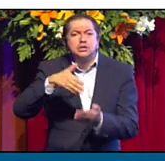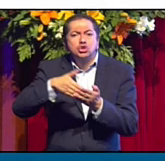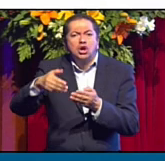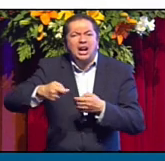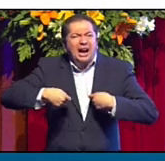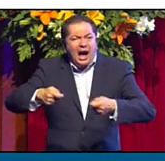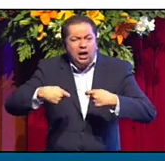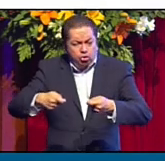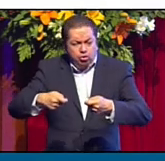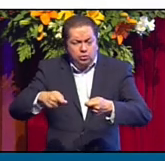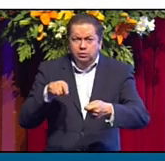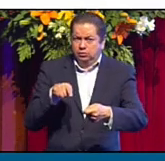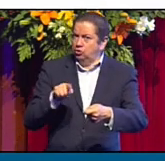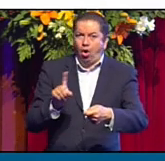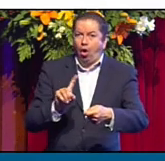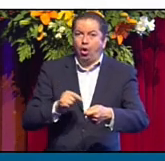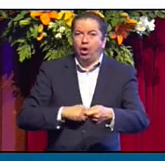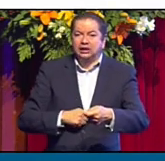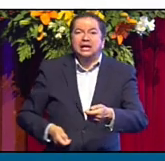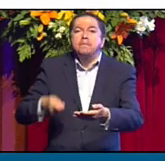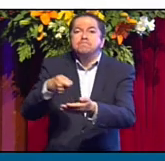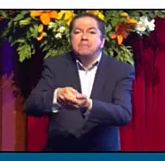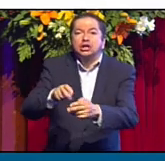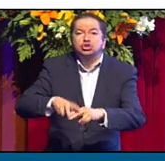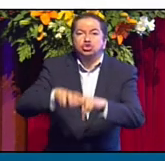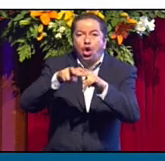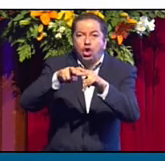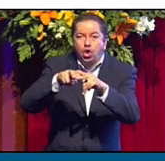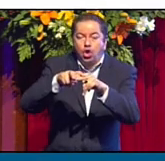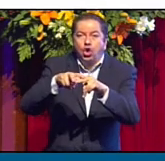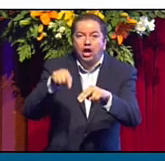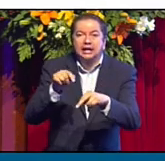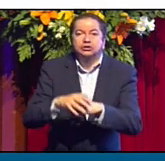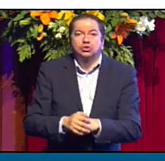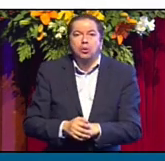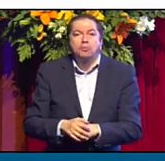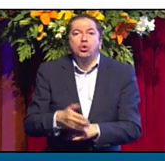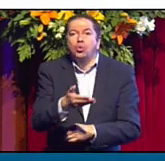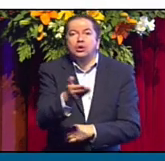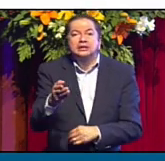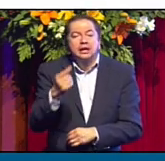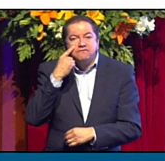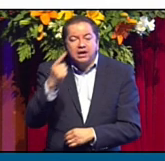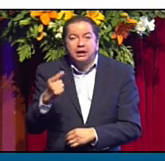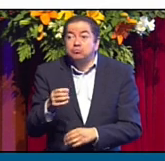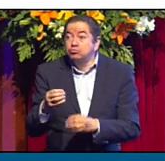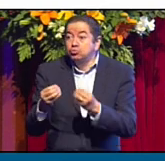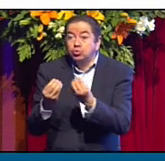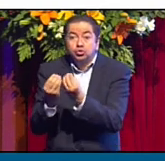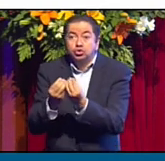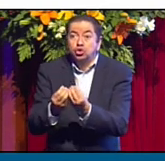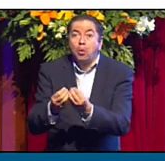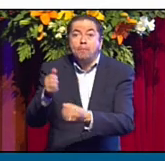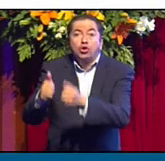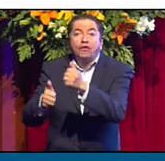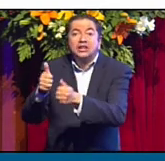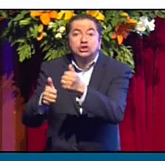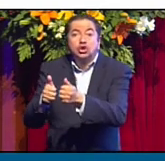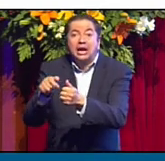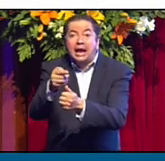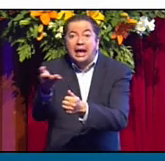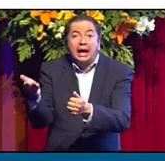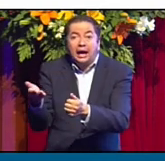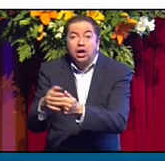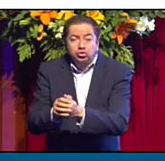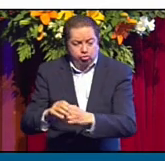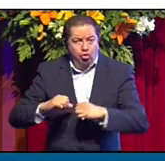señores. No es gasto, señor. Es inversión. Ustedes van a ver hoy día que muchos de los profesionales del municipio son jóvenes vicuñenses.